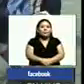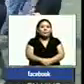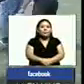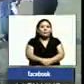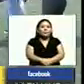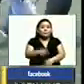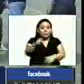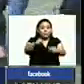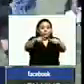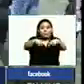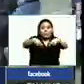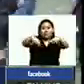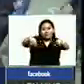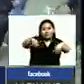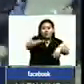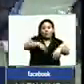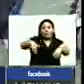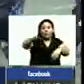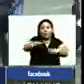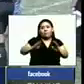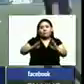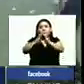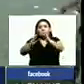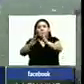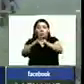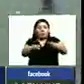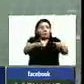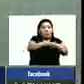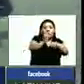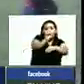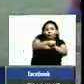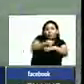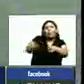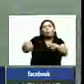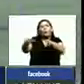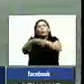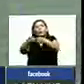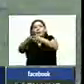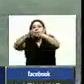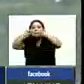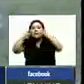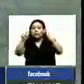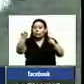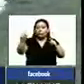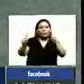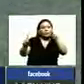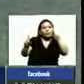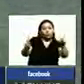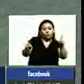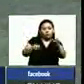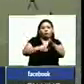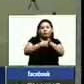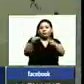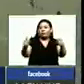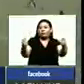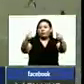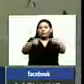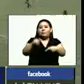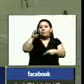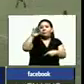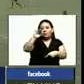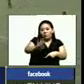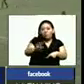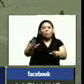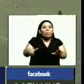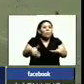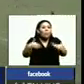En el estadio Jiboas de San Vicente El vencedor y Club Deportivo FAS Igualaron a un gol en el inicio de la jornada 5 Que se vio